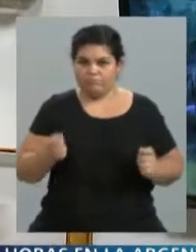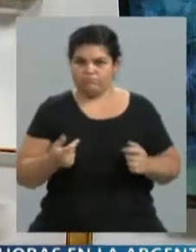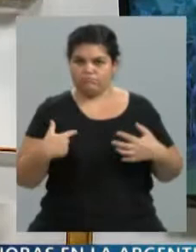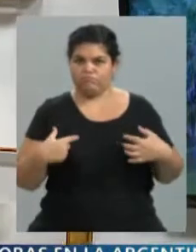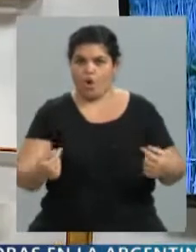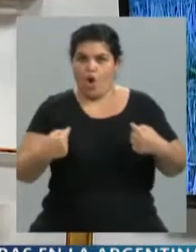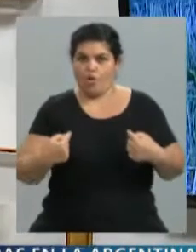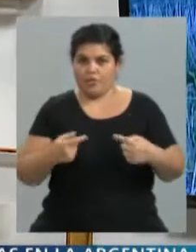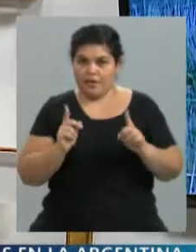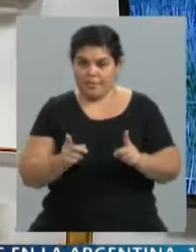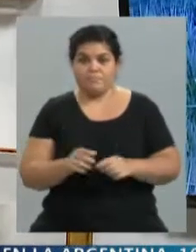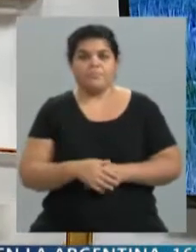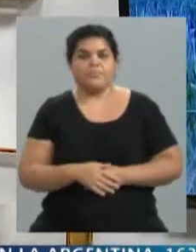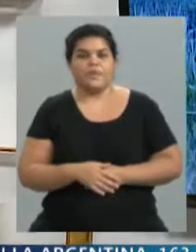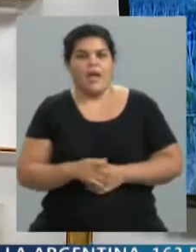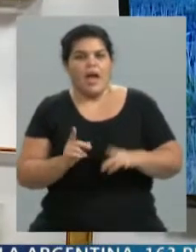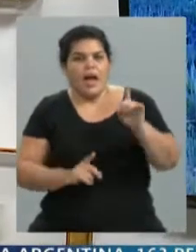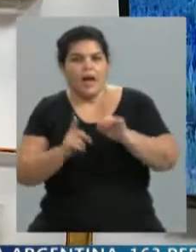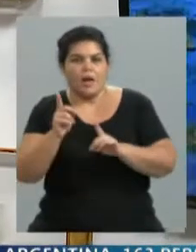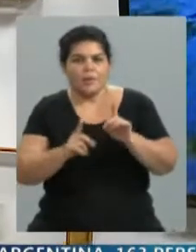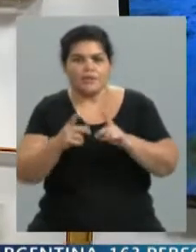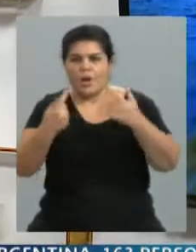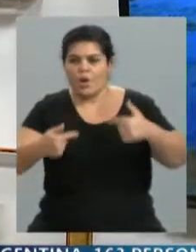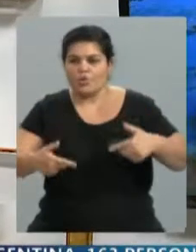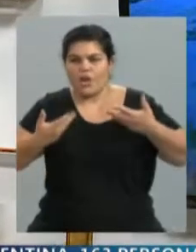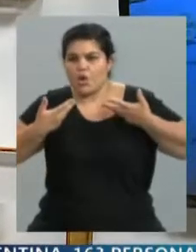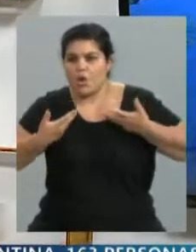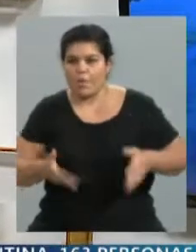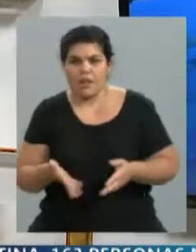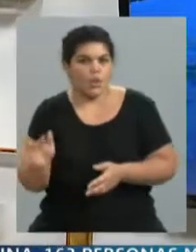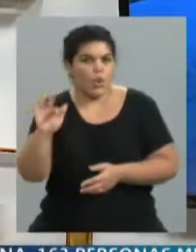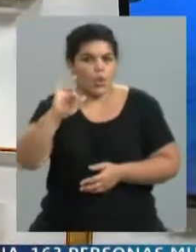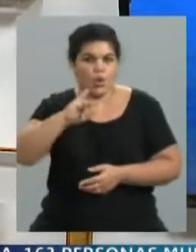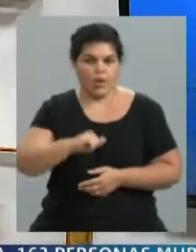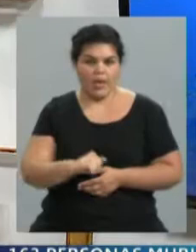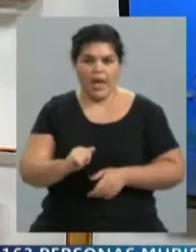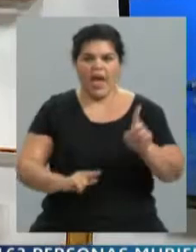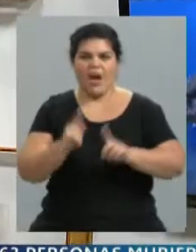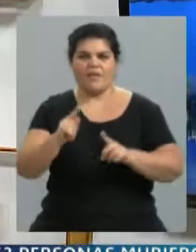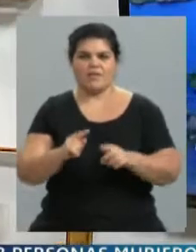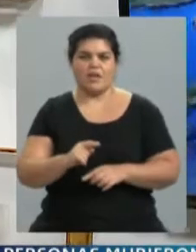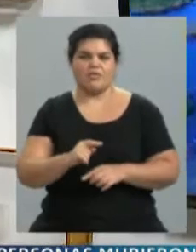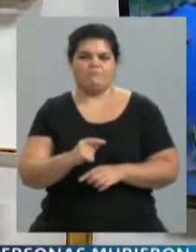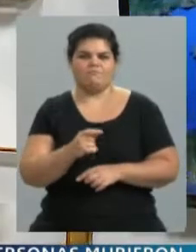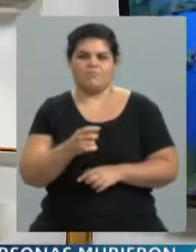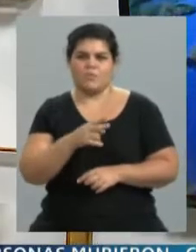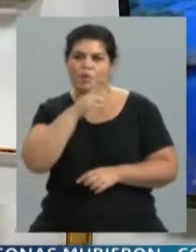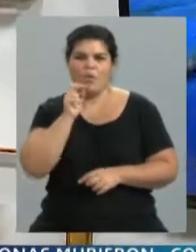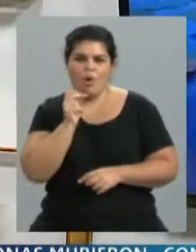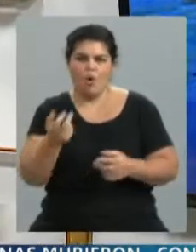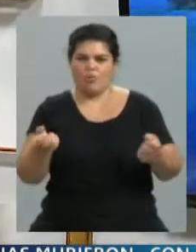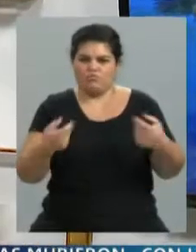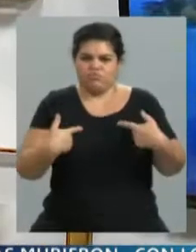indicaba que las cosas hasta cotidianas pueden ser tóxicas para nuestro organismo y pueden generar infertilidad. De hecho, se